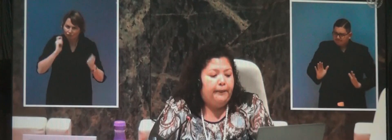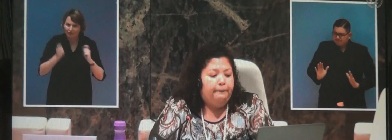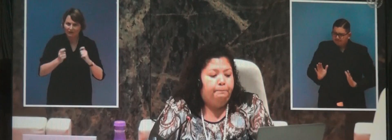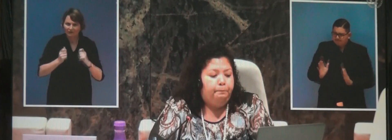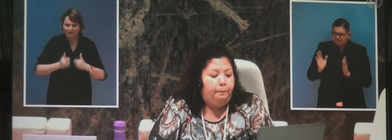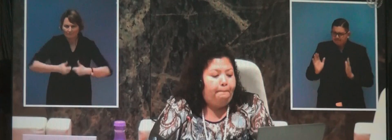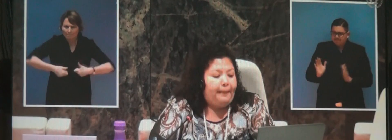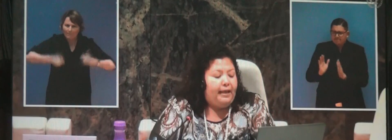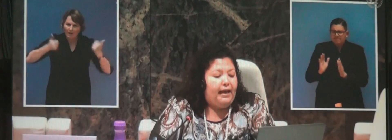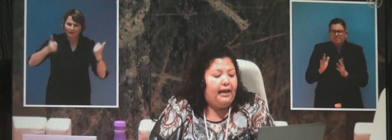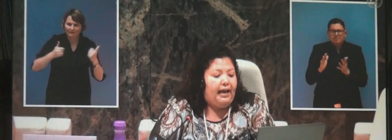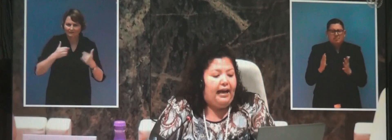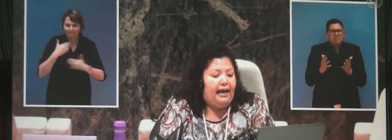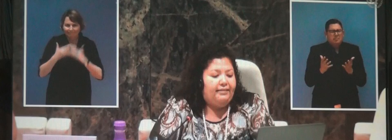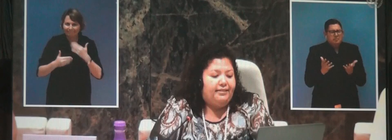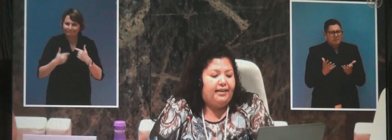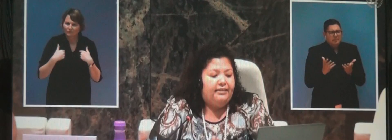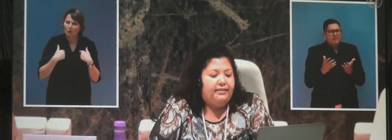poder